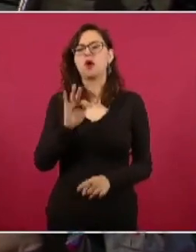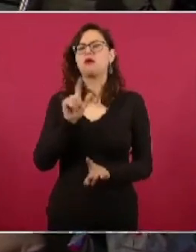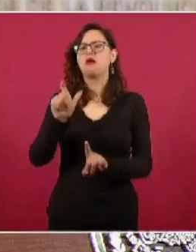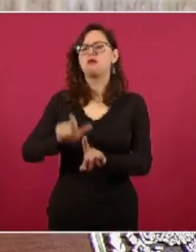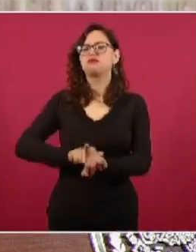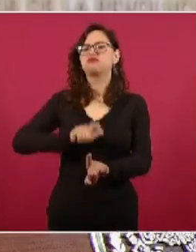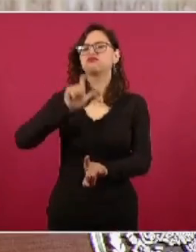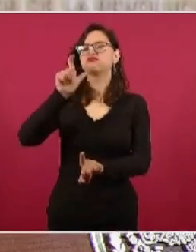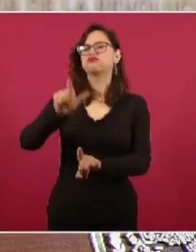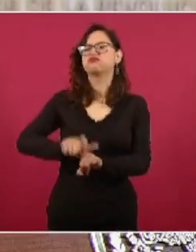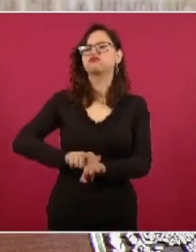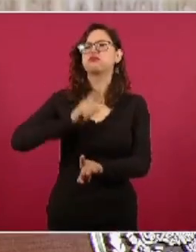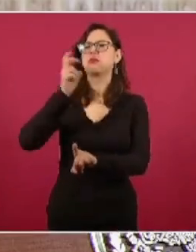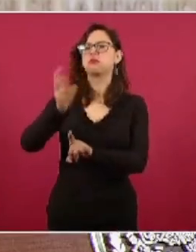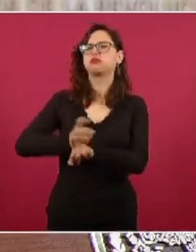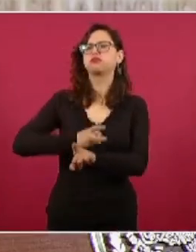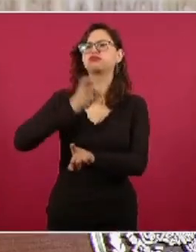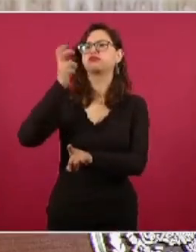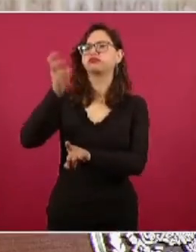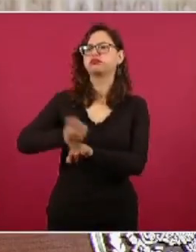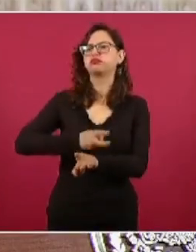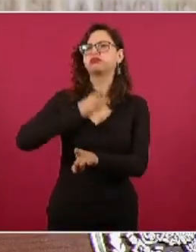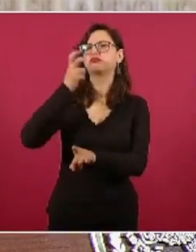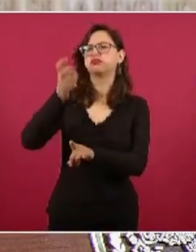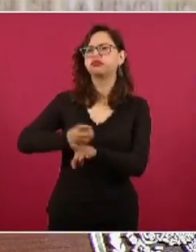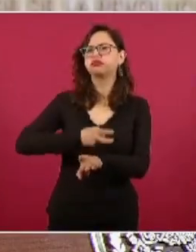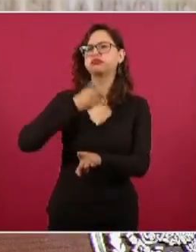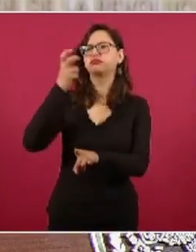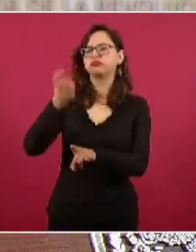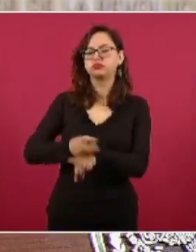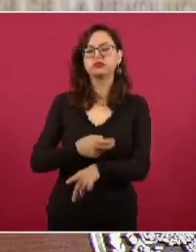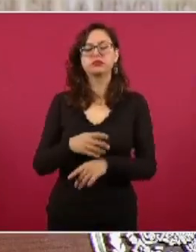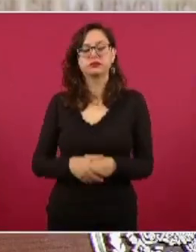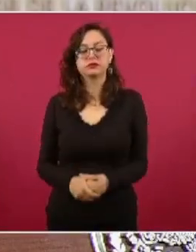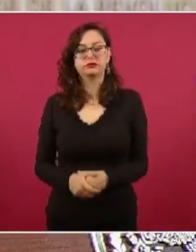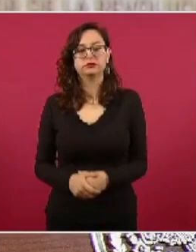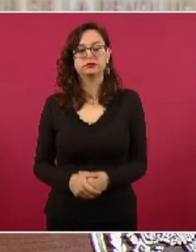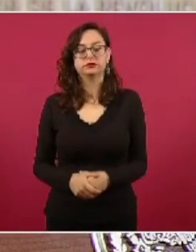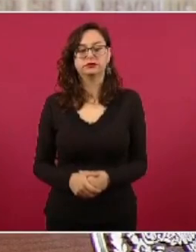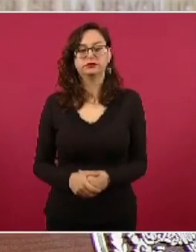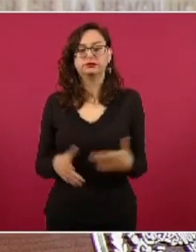el sufrimiento de la gente, incluso en derechos humanos.